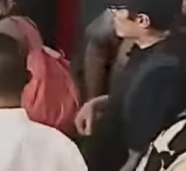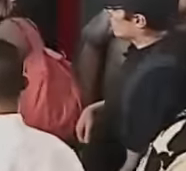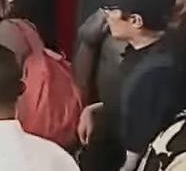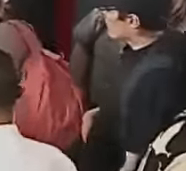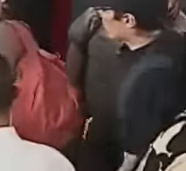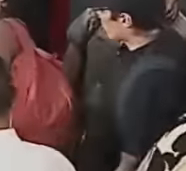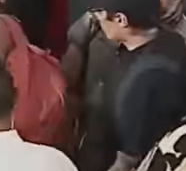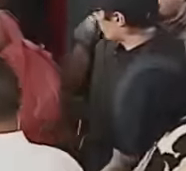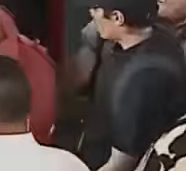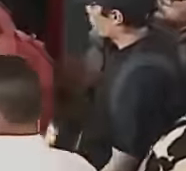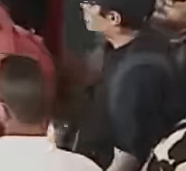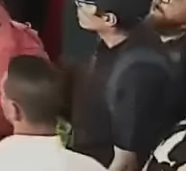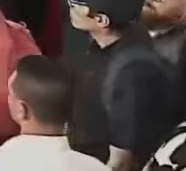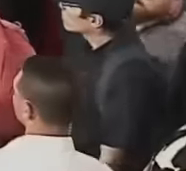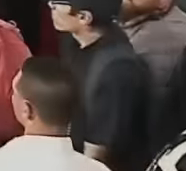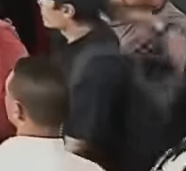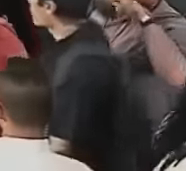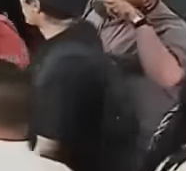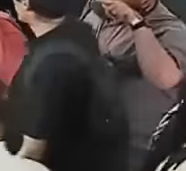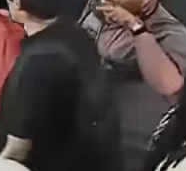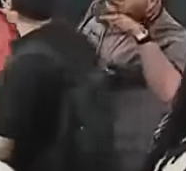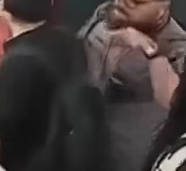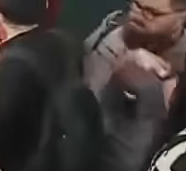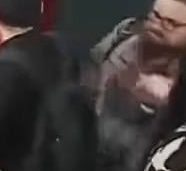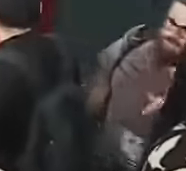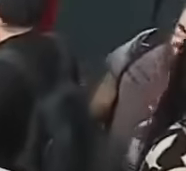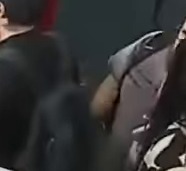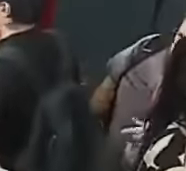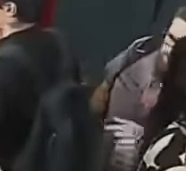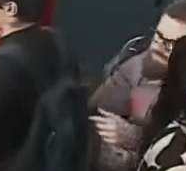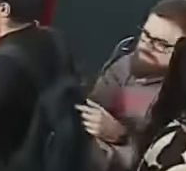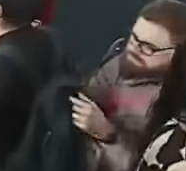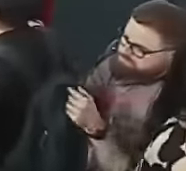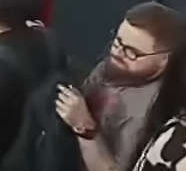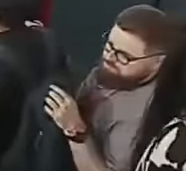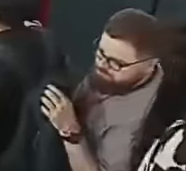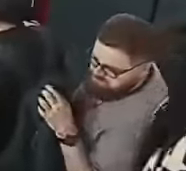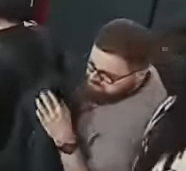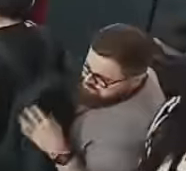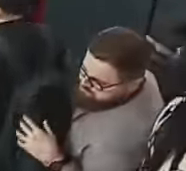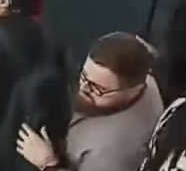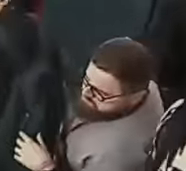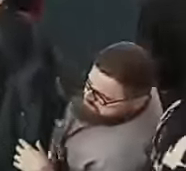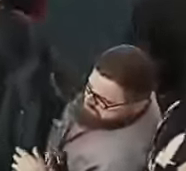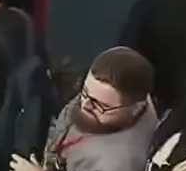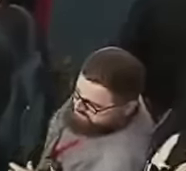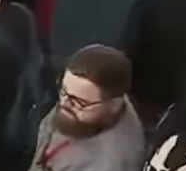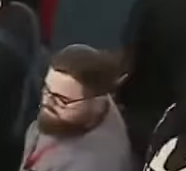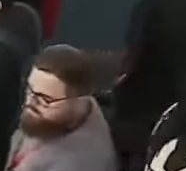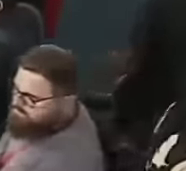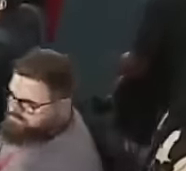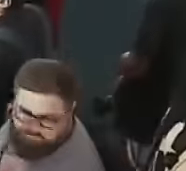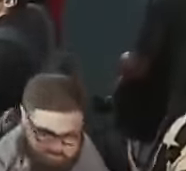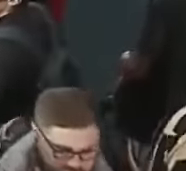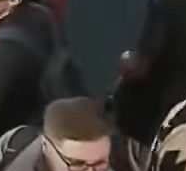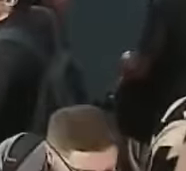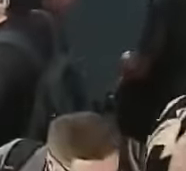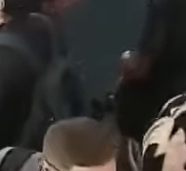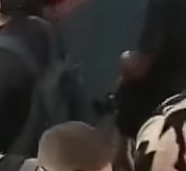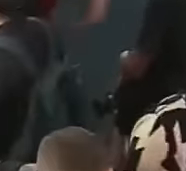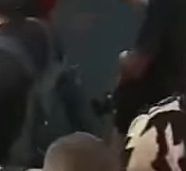de Cuba, así también de Nicaragua y de Bolivia, que han manifestado su respaldo total al jefe de